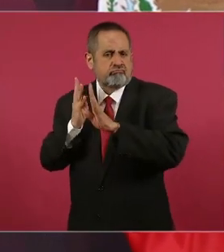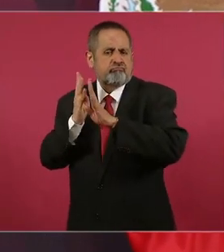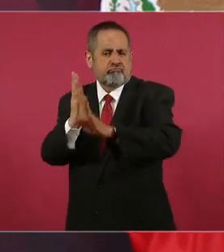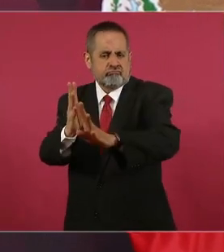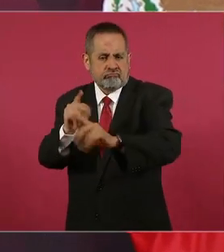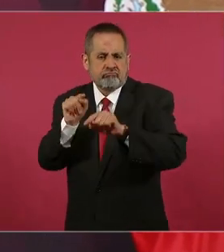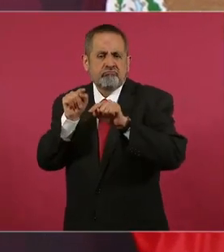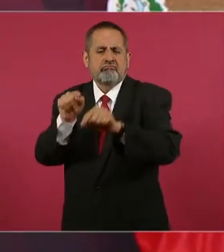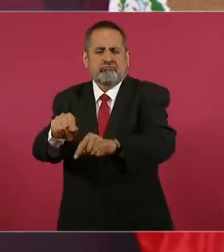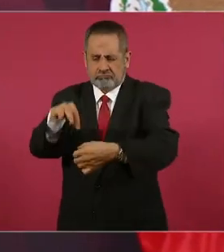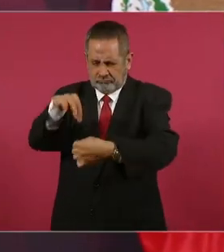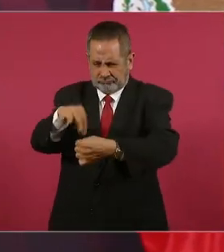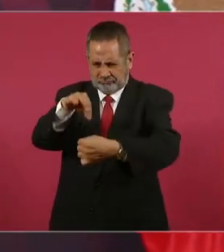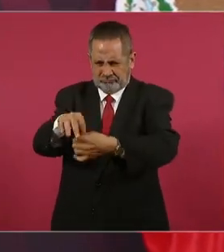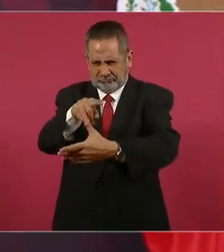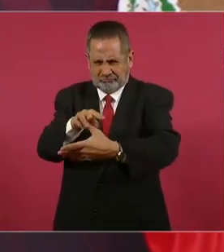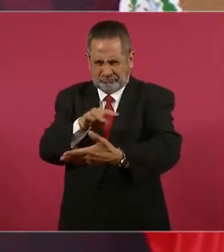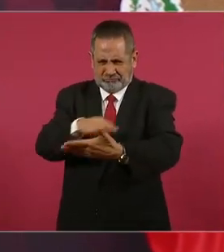por un cambio.